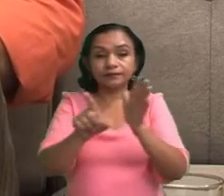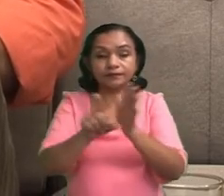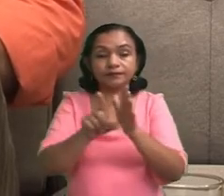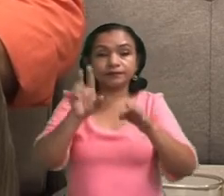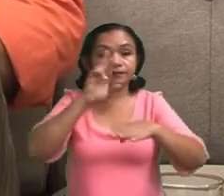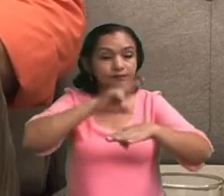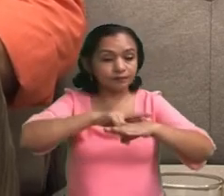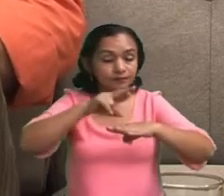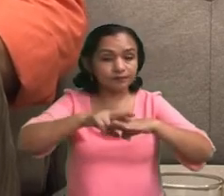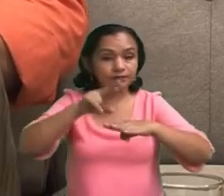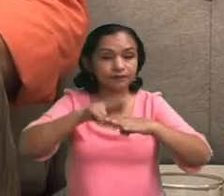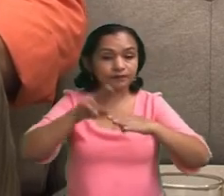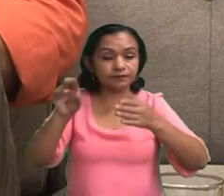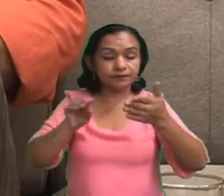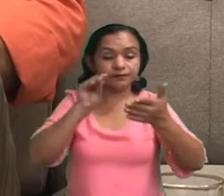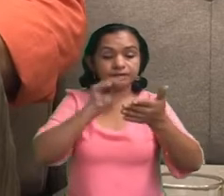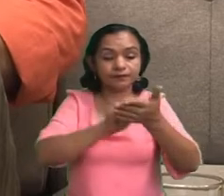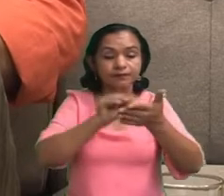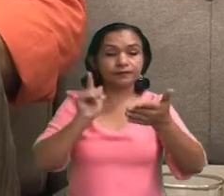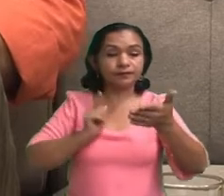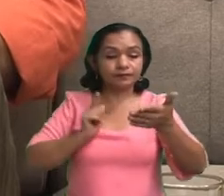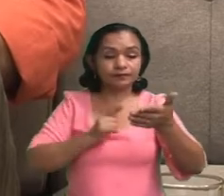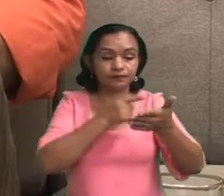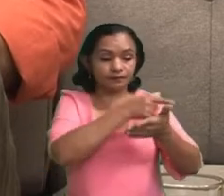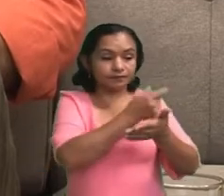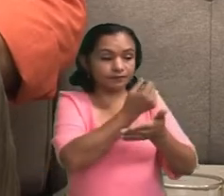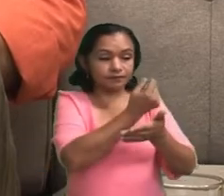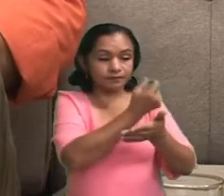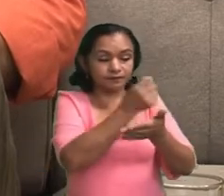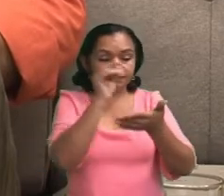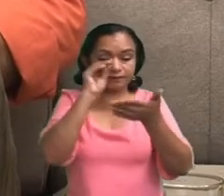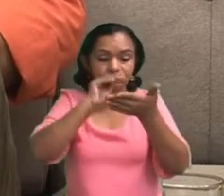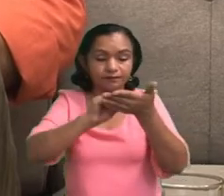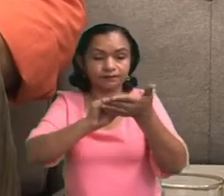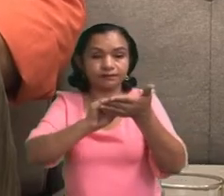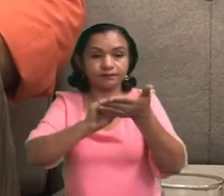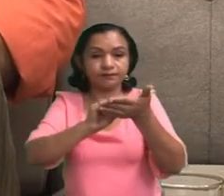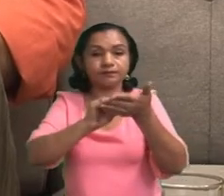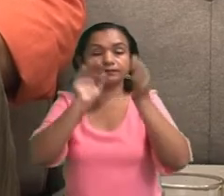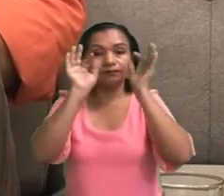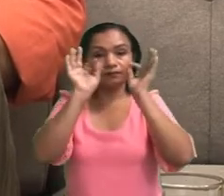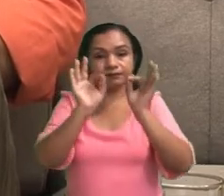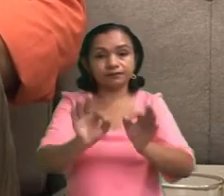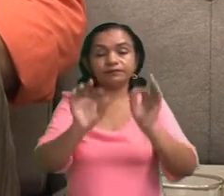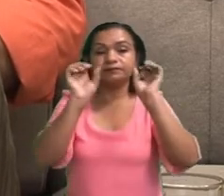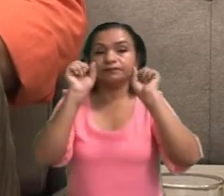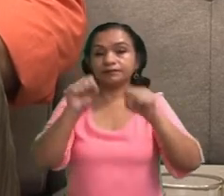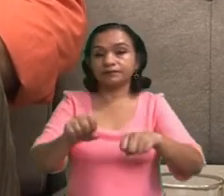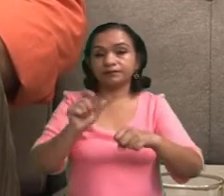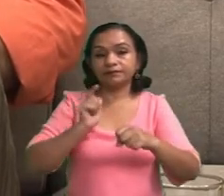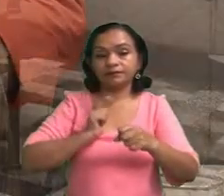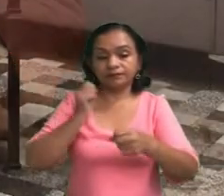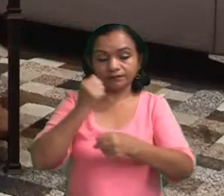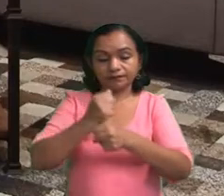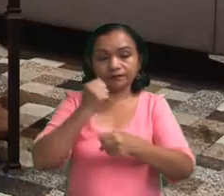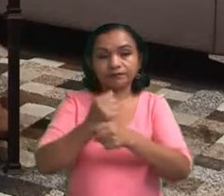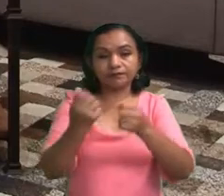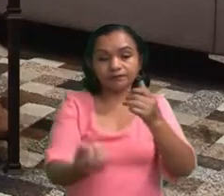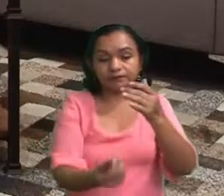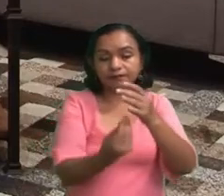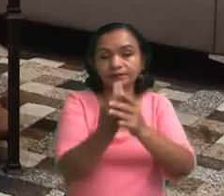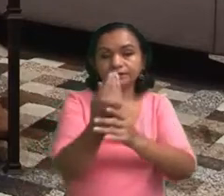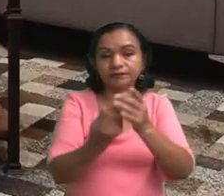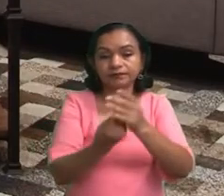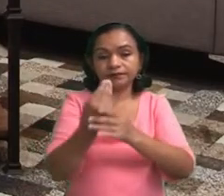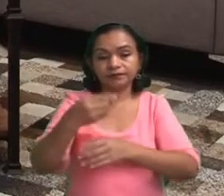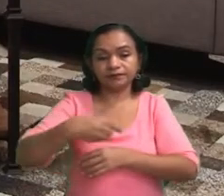norma que cumpla o que llene ese vacío y de esa manera poder garantizar el trabajo productivo que